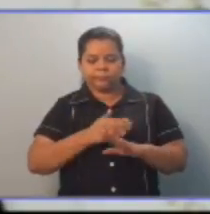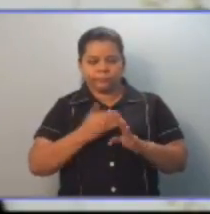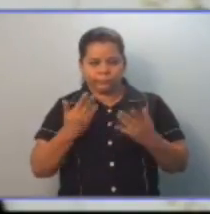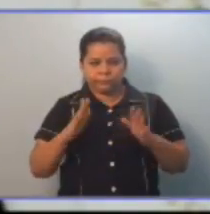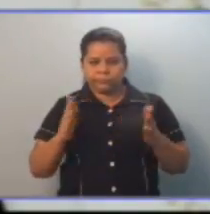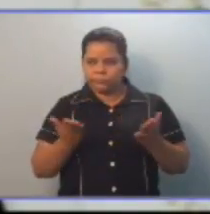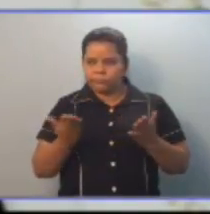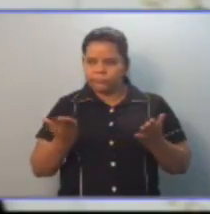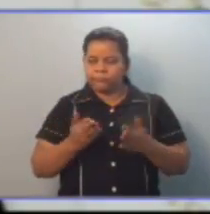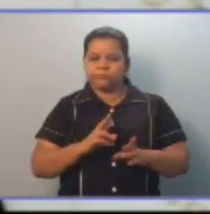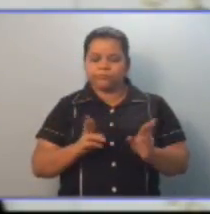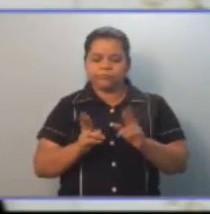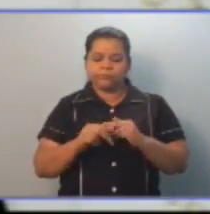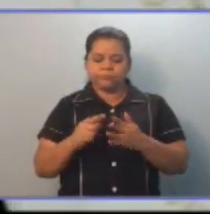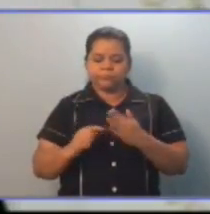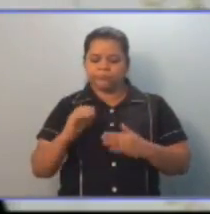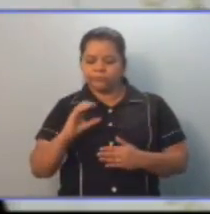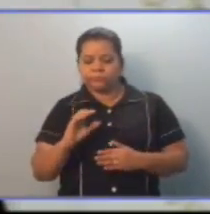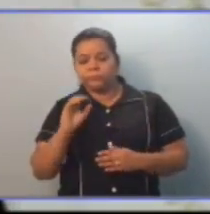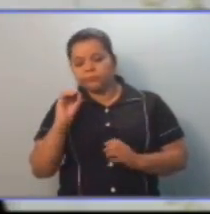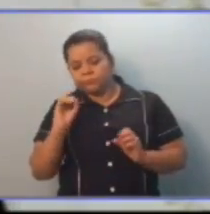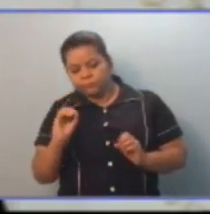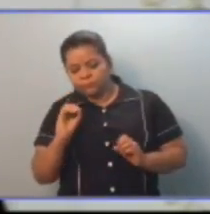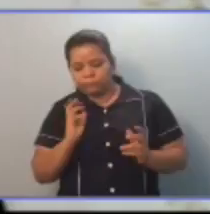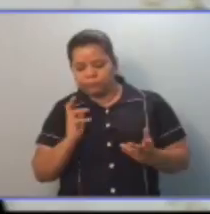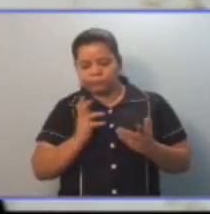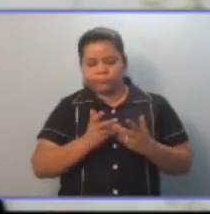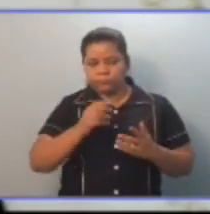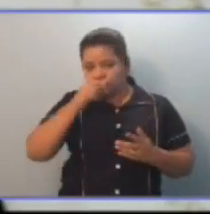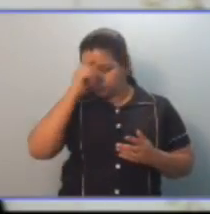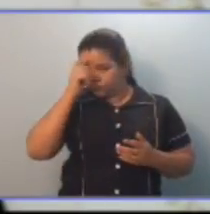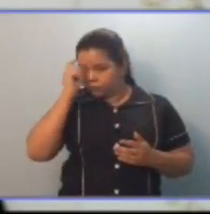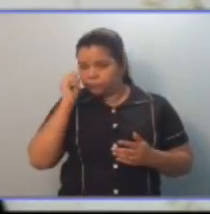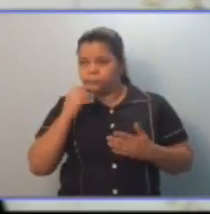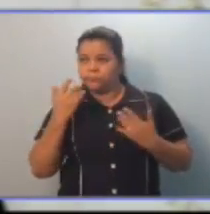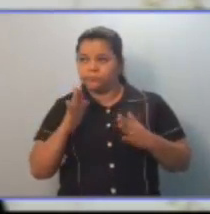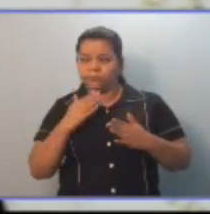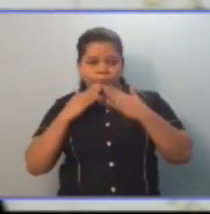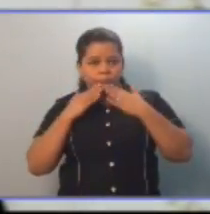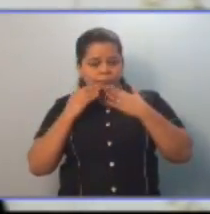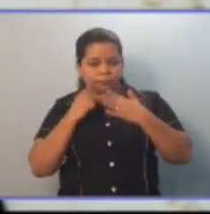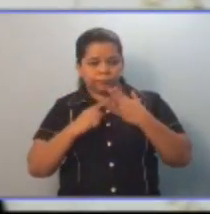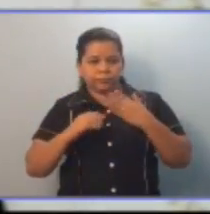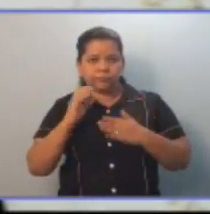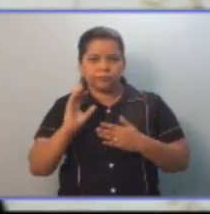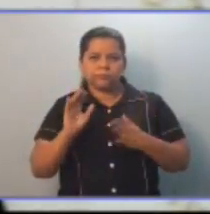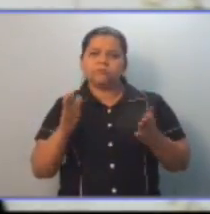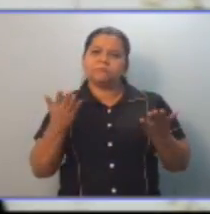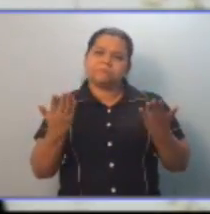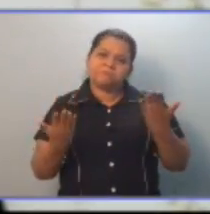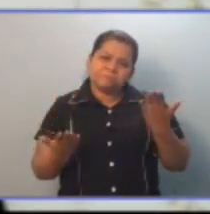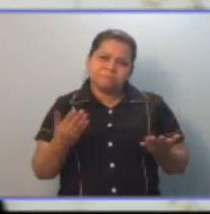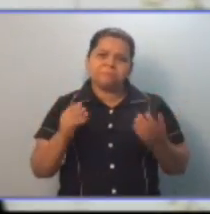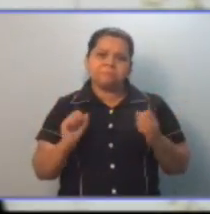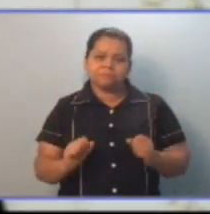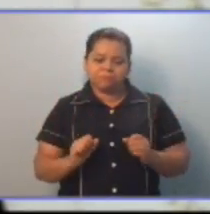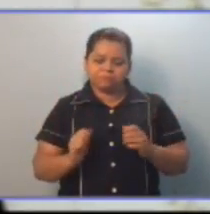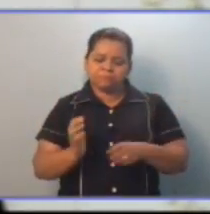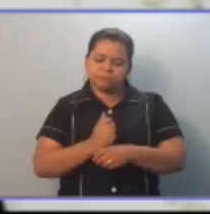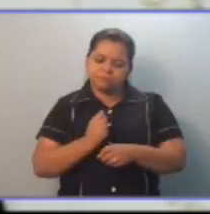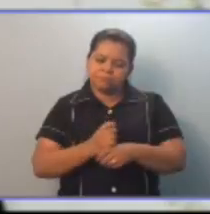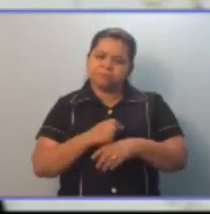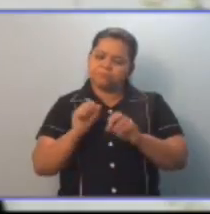le compete hacer reformas constitucionales, o si eso se enmarca dentro de la labor interpretativa de la Constitución. Que pueden haber excesos,